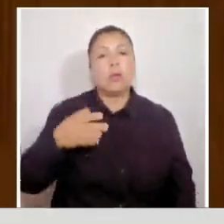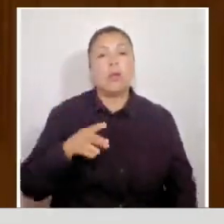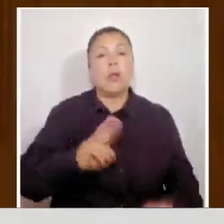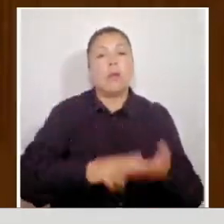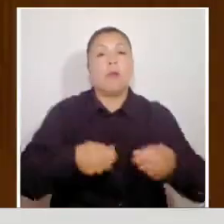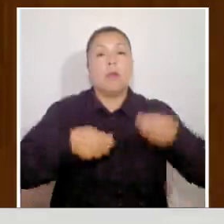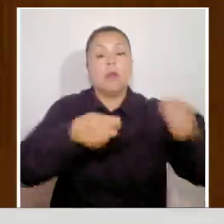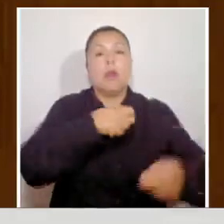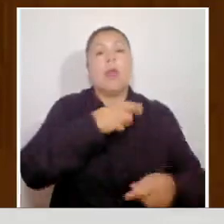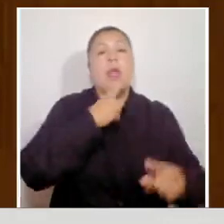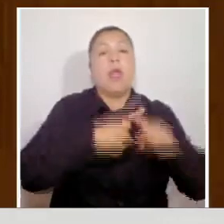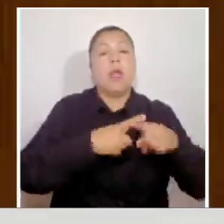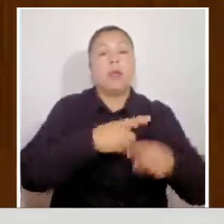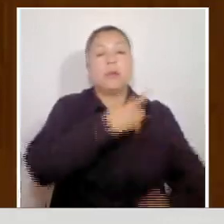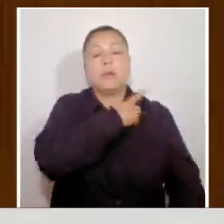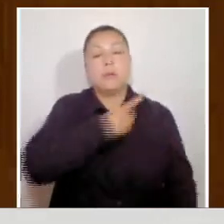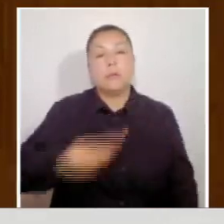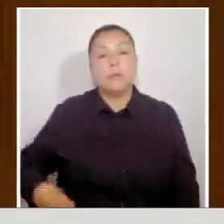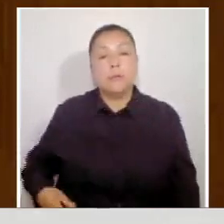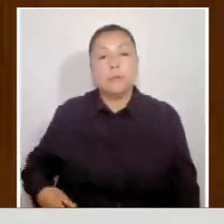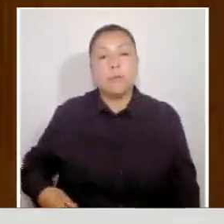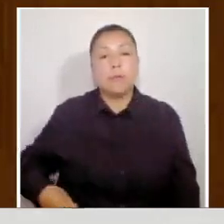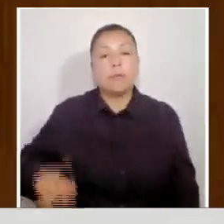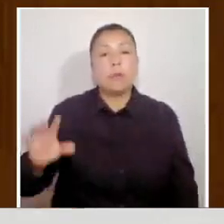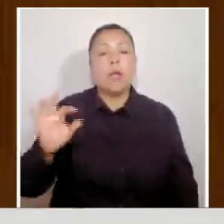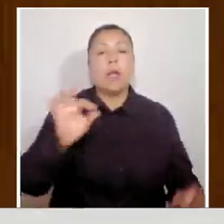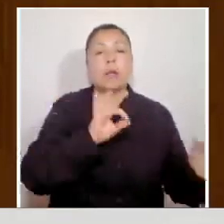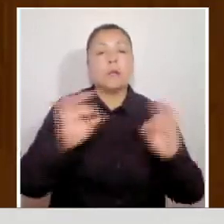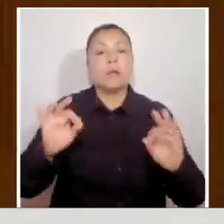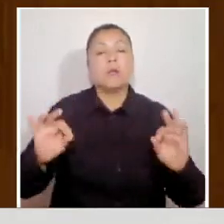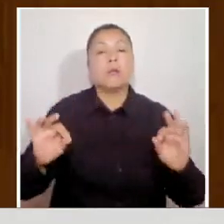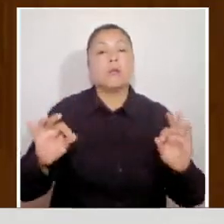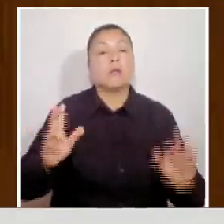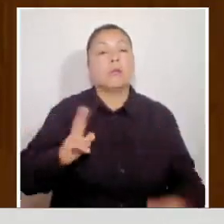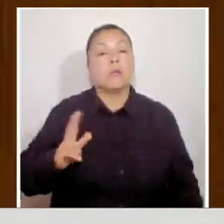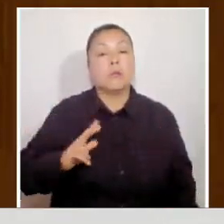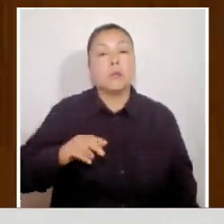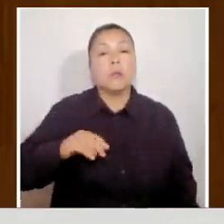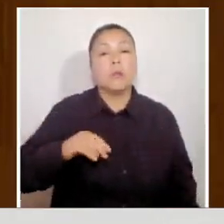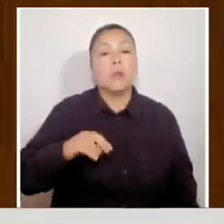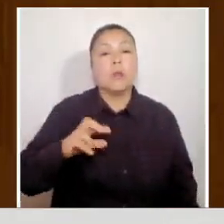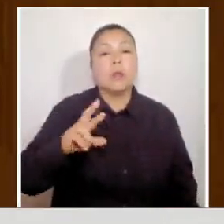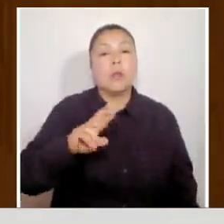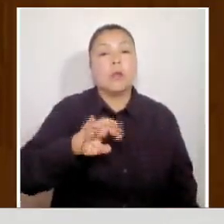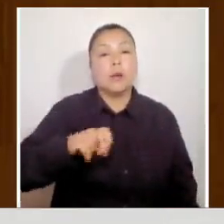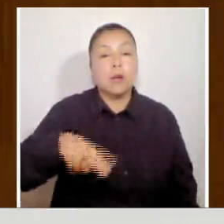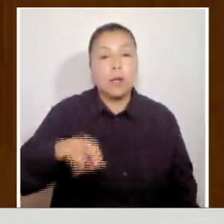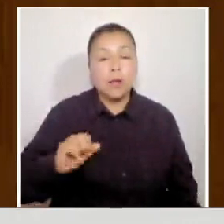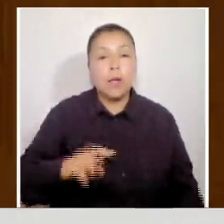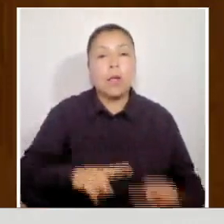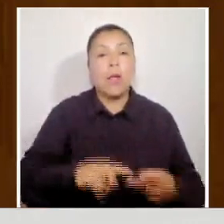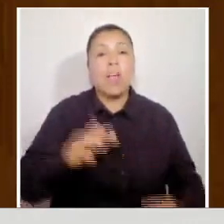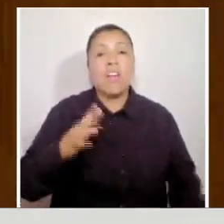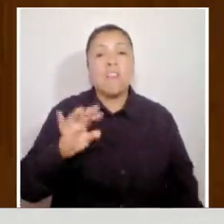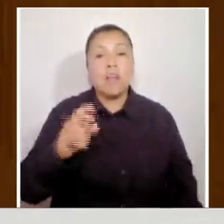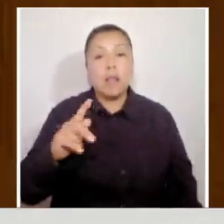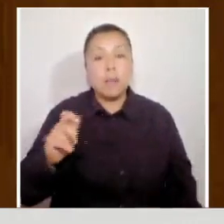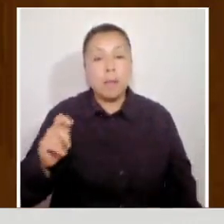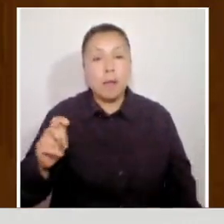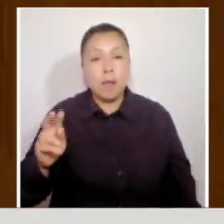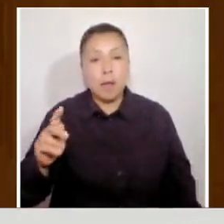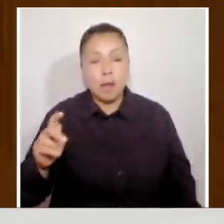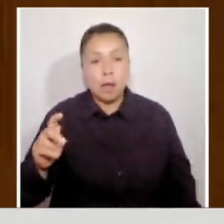exp parlamentarios señores y señoras Manuel René Manuel García Felipe cast Cristian